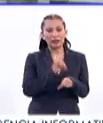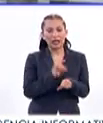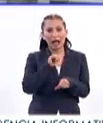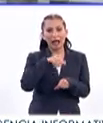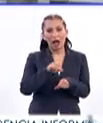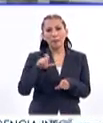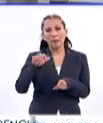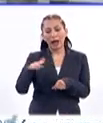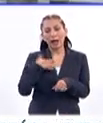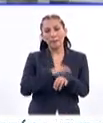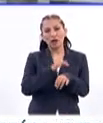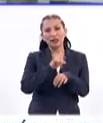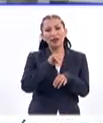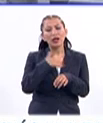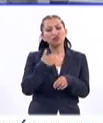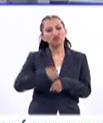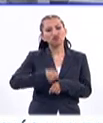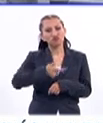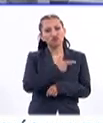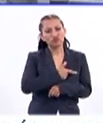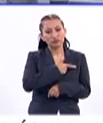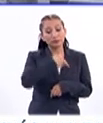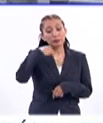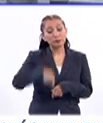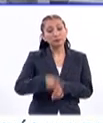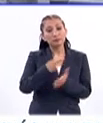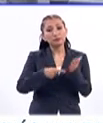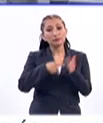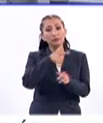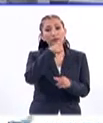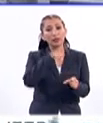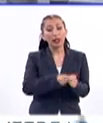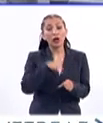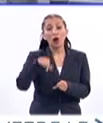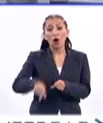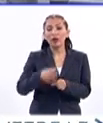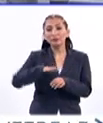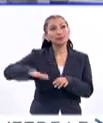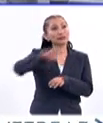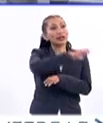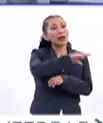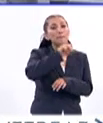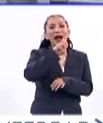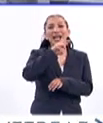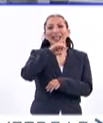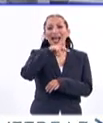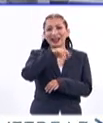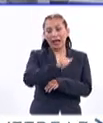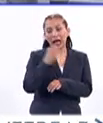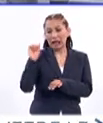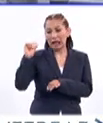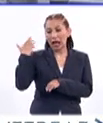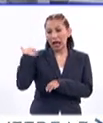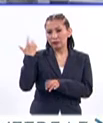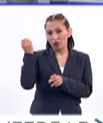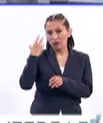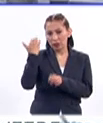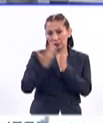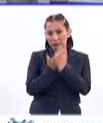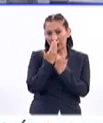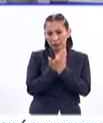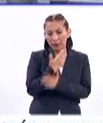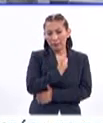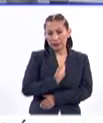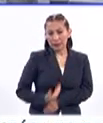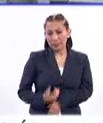días, Ana, Omar, amigos de Interfaz. Los saludo con mucho gusto desde el Palacio Nacional. Este es el Patio Mariana y hace unos momentos de la conferencia